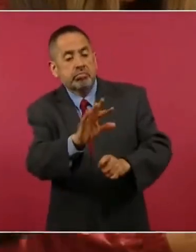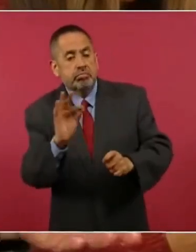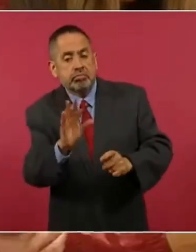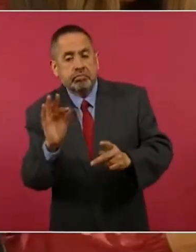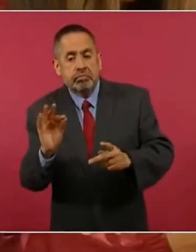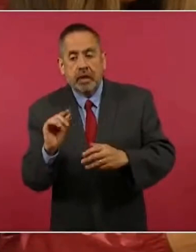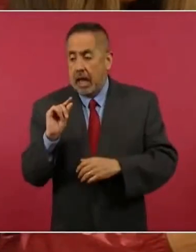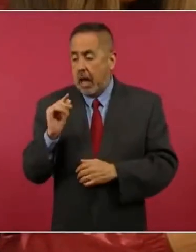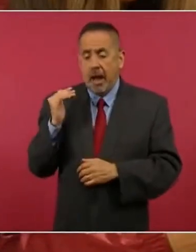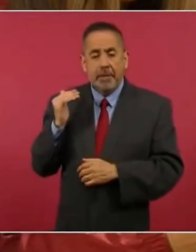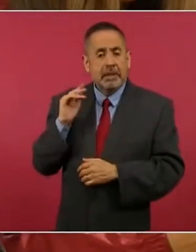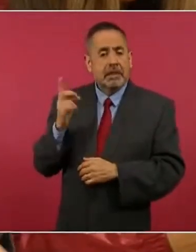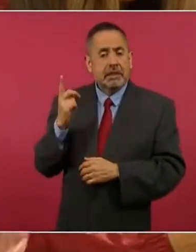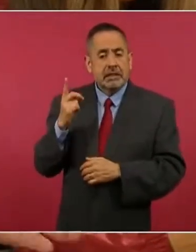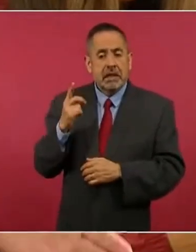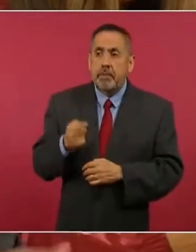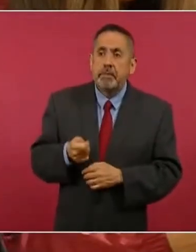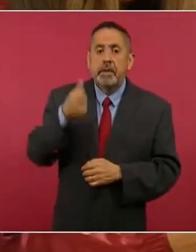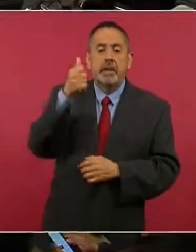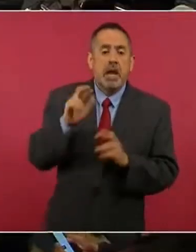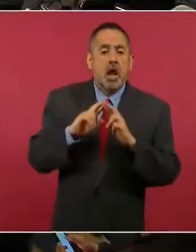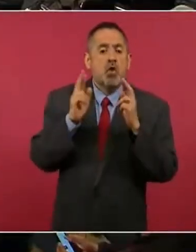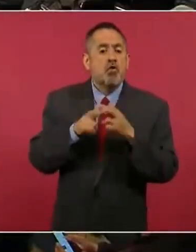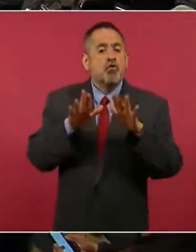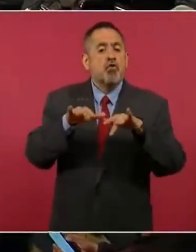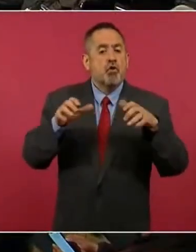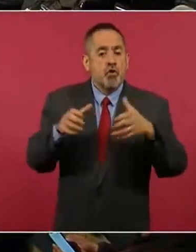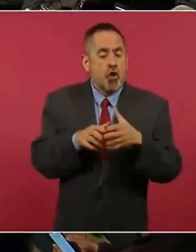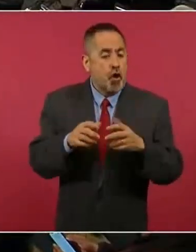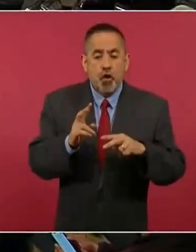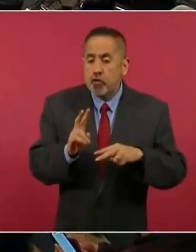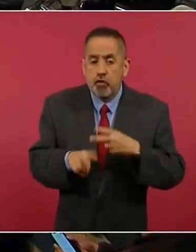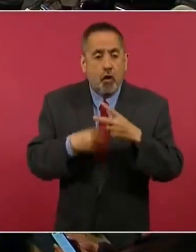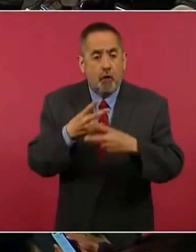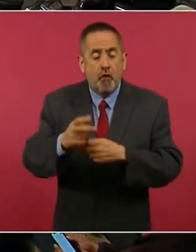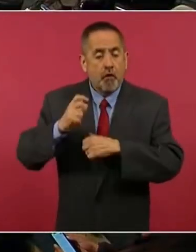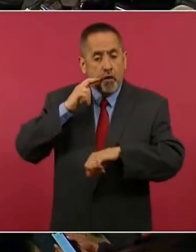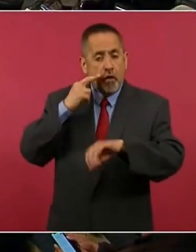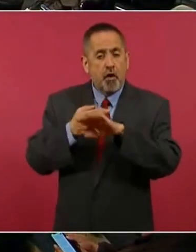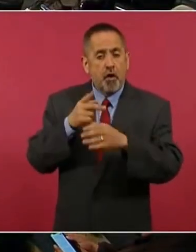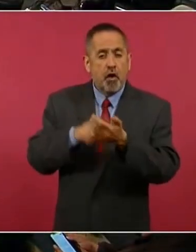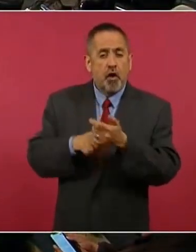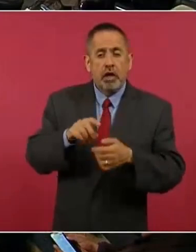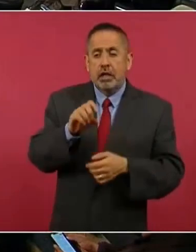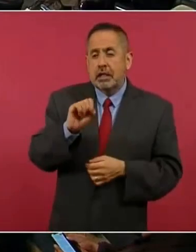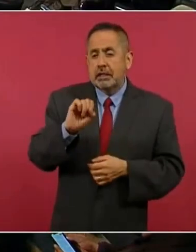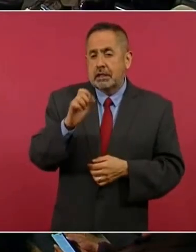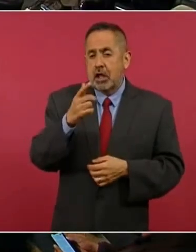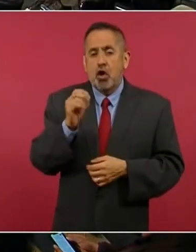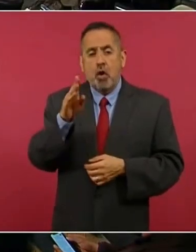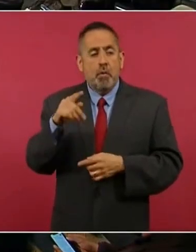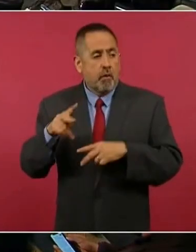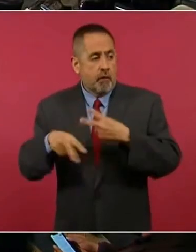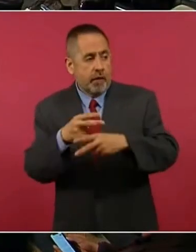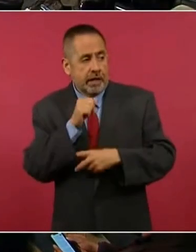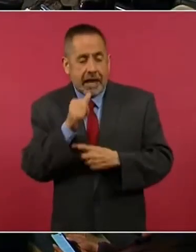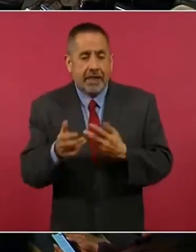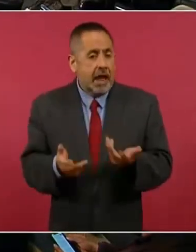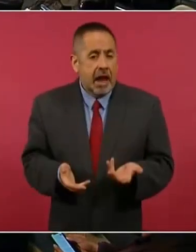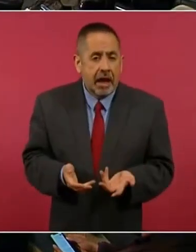en diciembre pasado fue su primera asamblea, no asistió el titular de Gobernación y bueno,